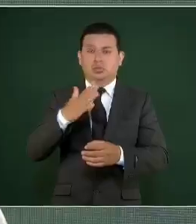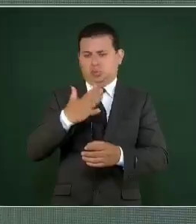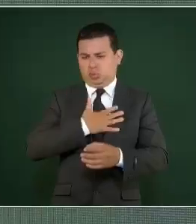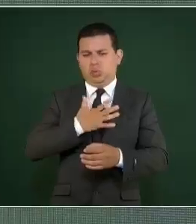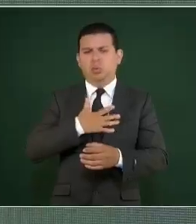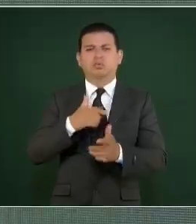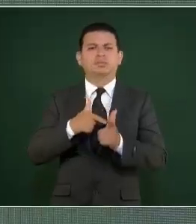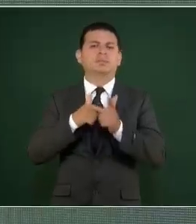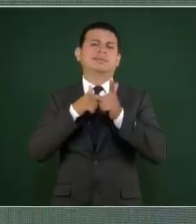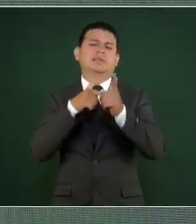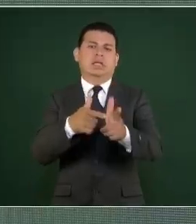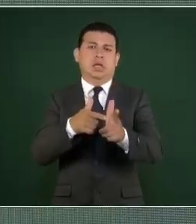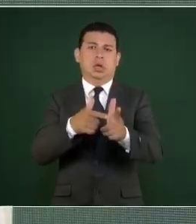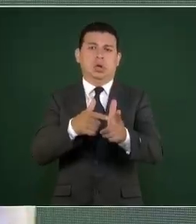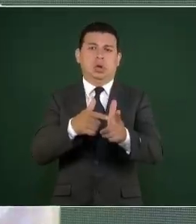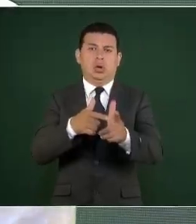estar